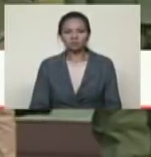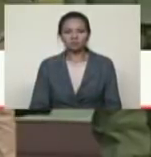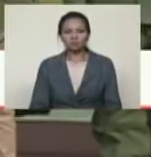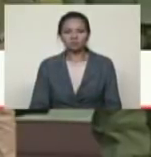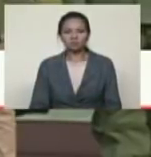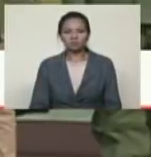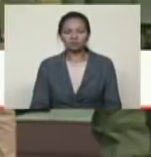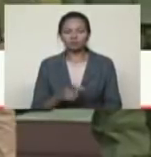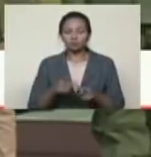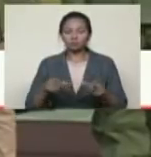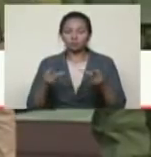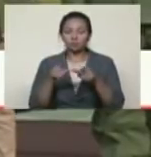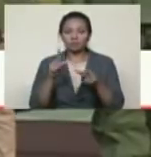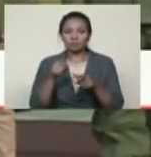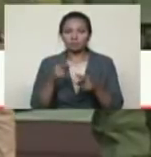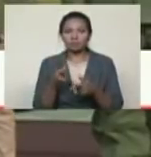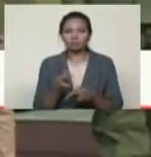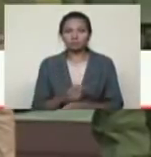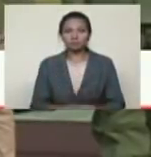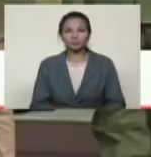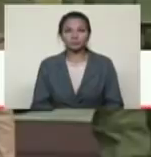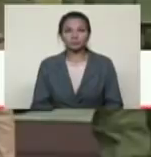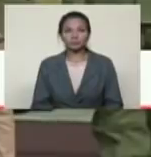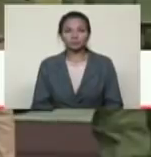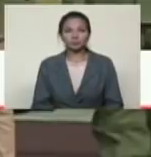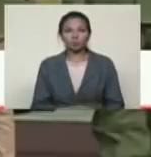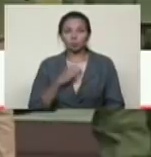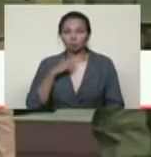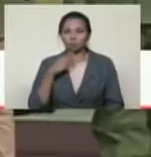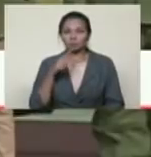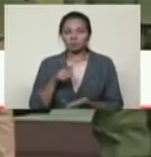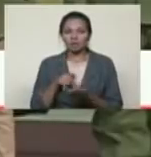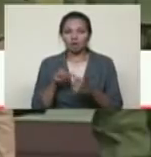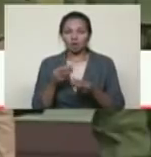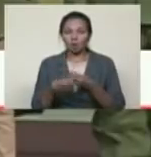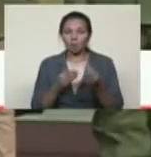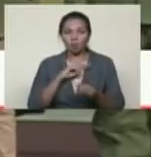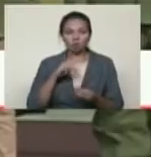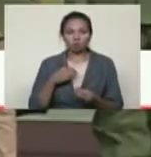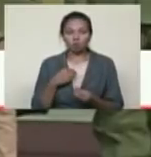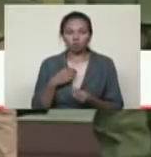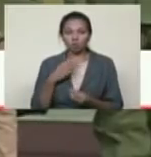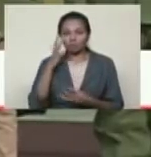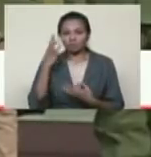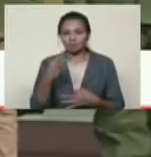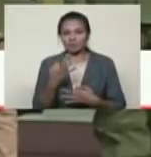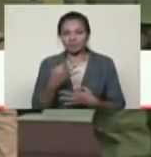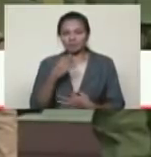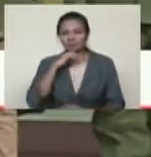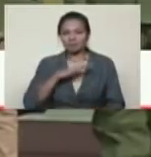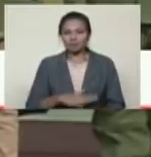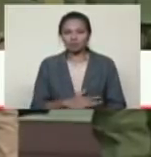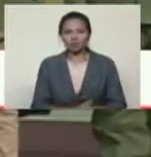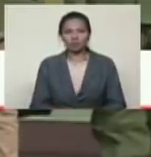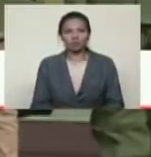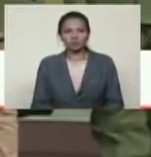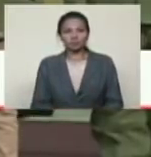Y de este lado hemos estado como estamos, en el lado correcto de la historia.